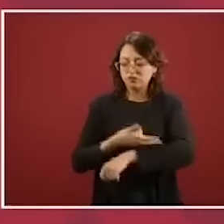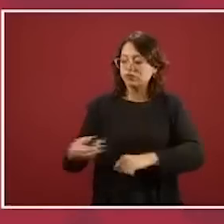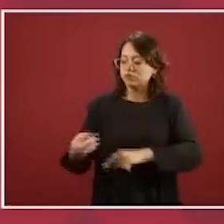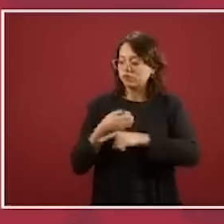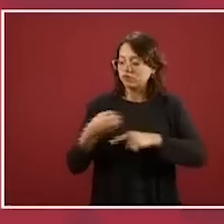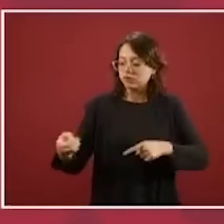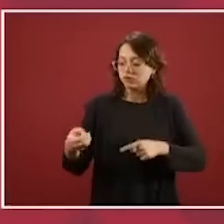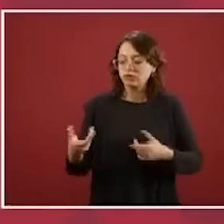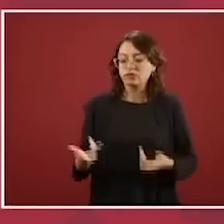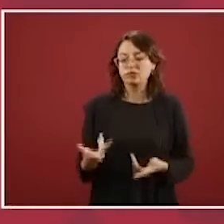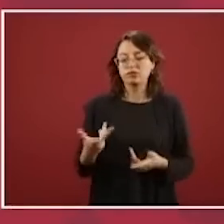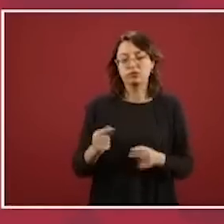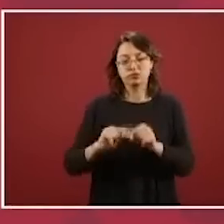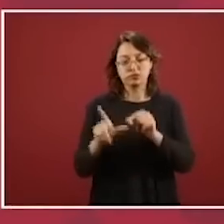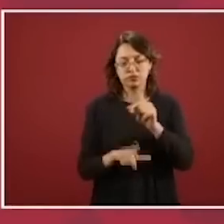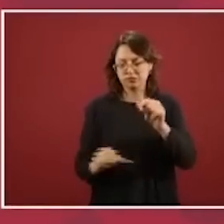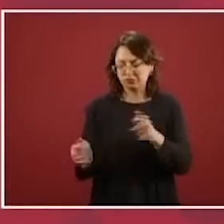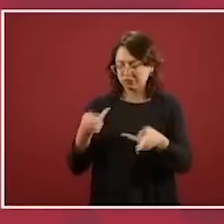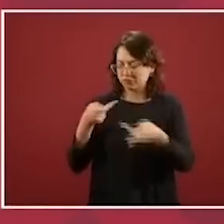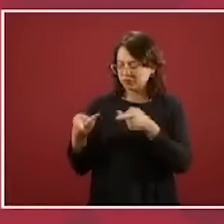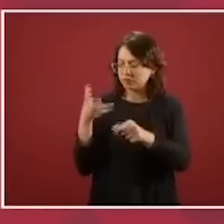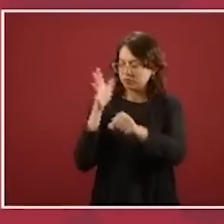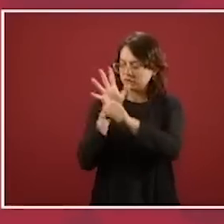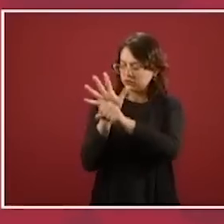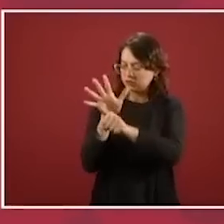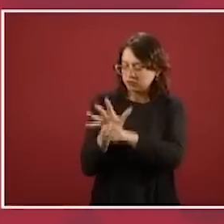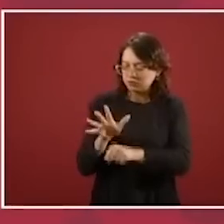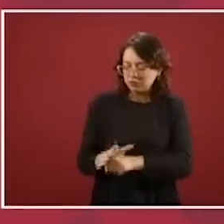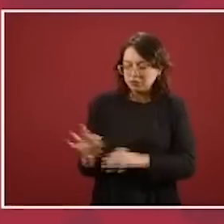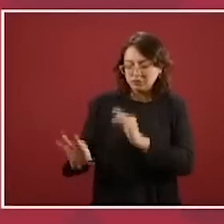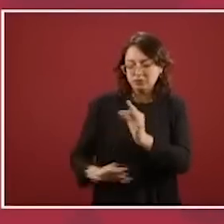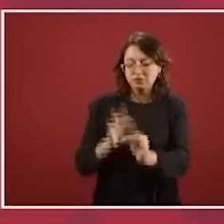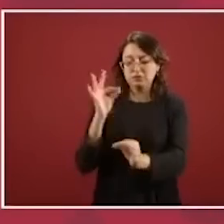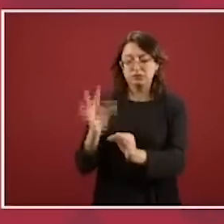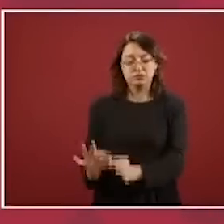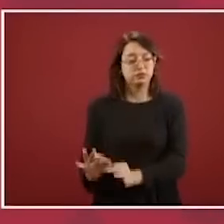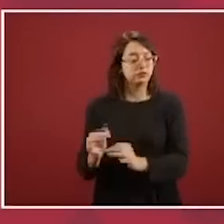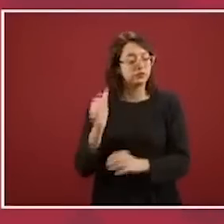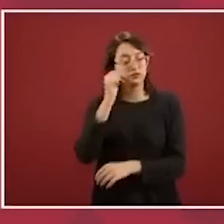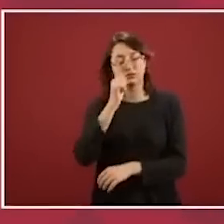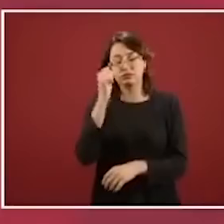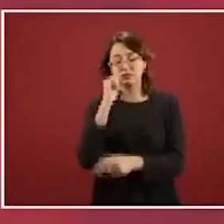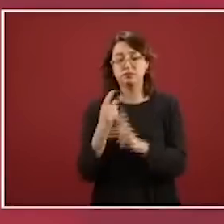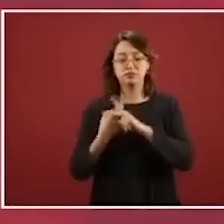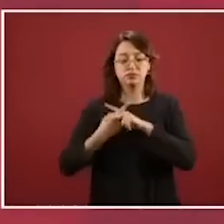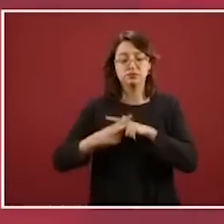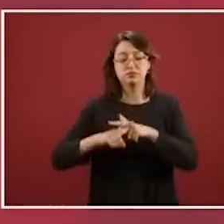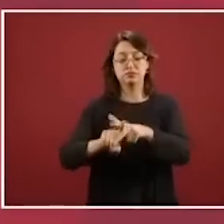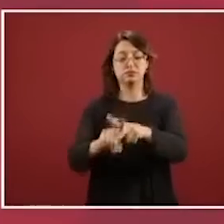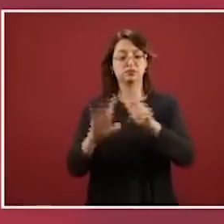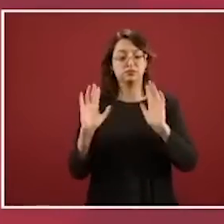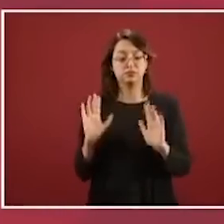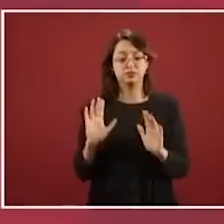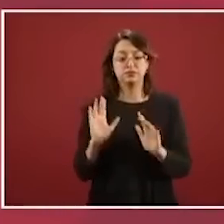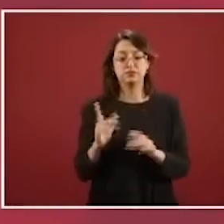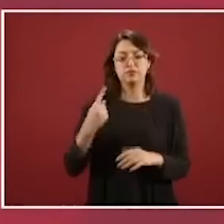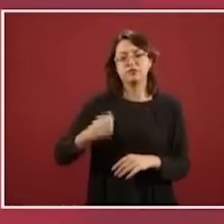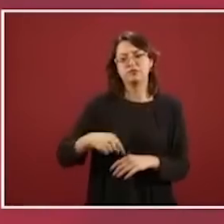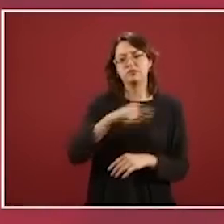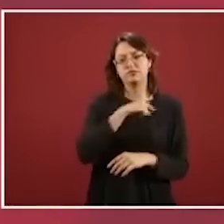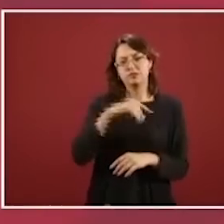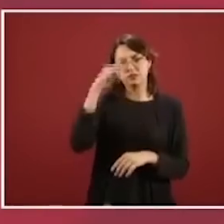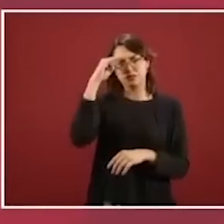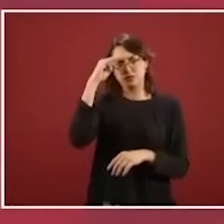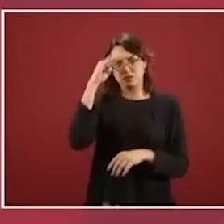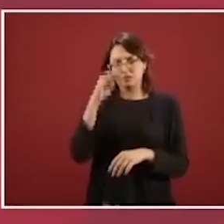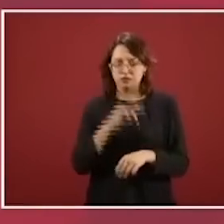forma preparado para atender todos esos paneles desde el principio. O sea, nosotros no vamos con una mentalidad